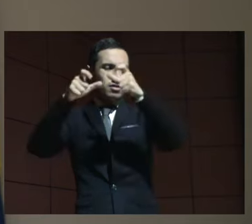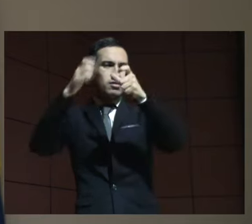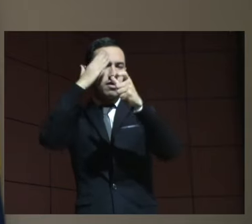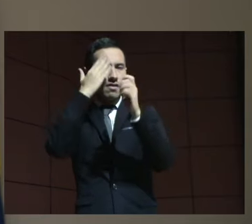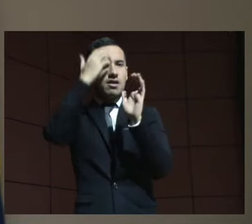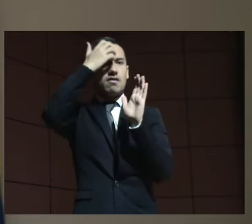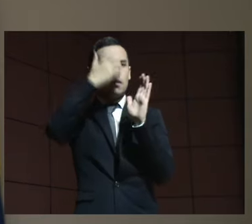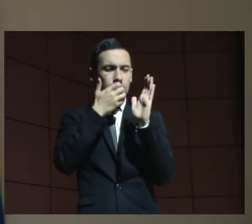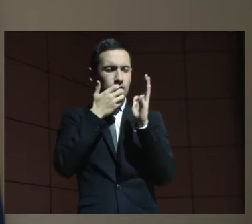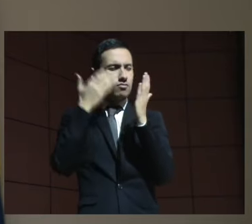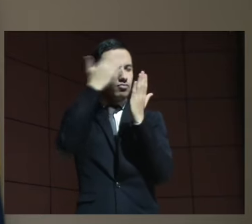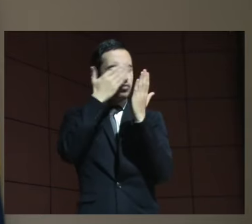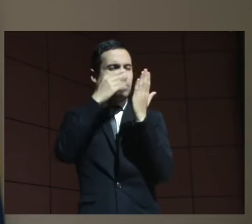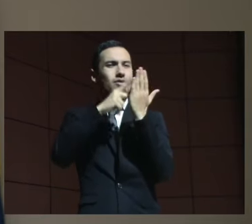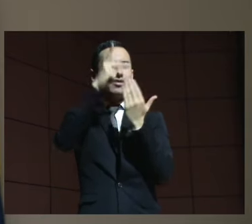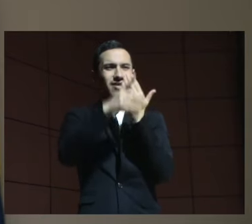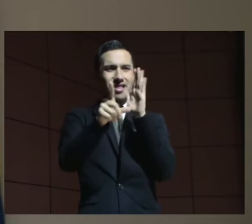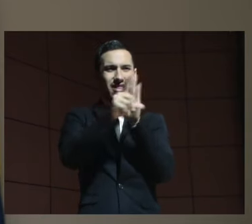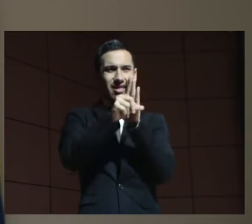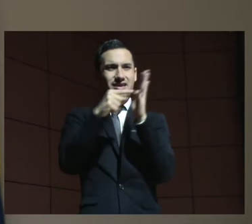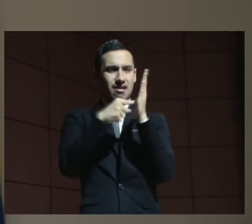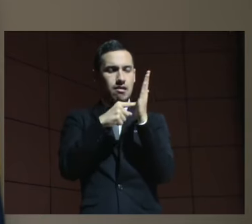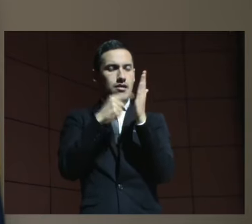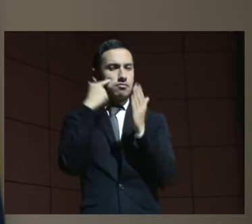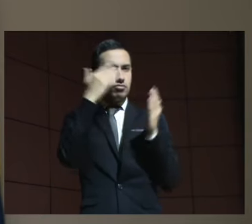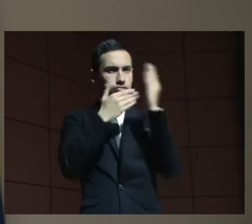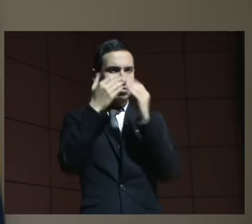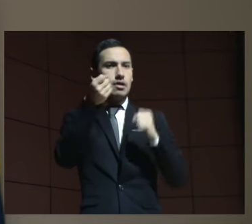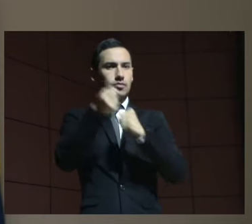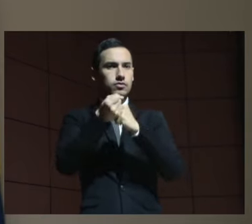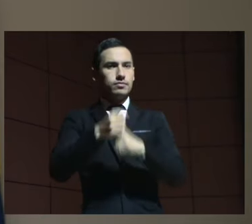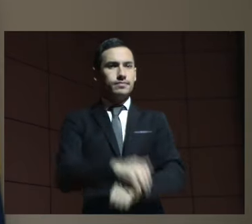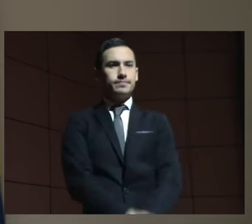construcción y en la evaluación de proyectos de ley.